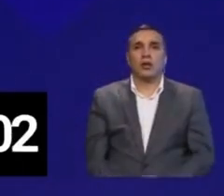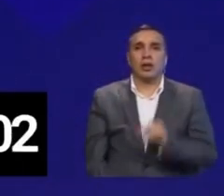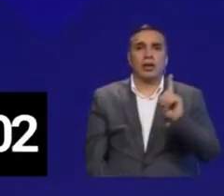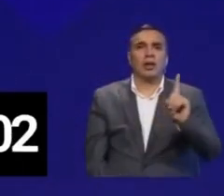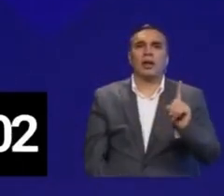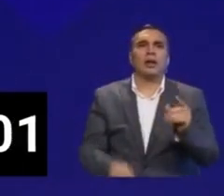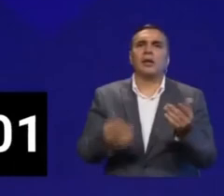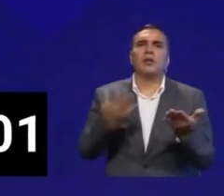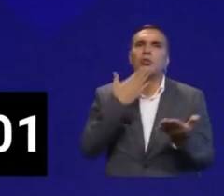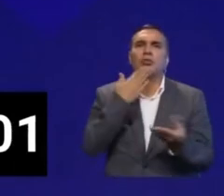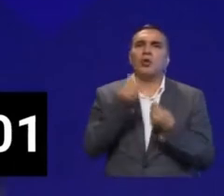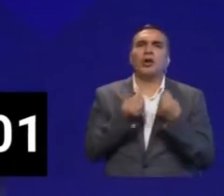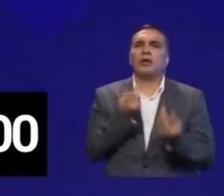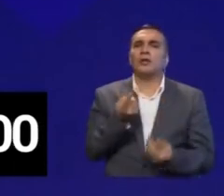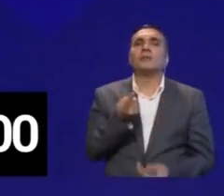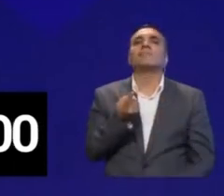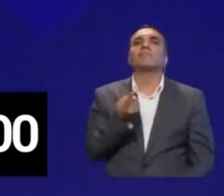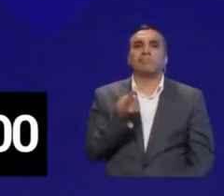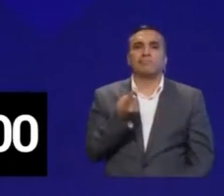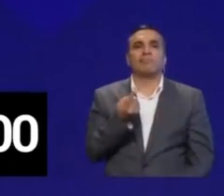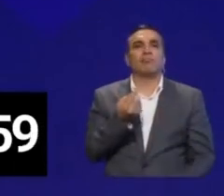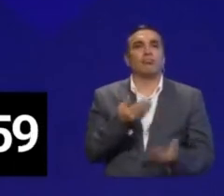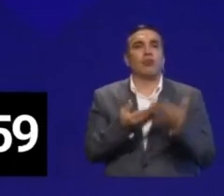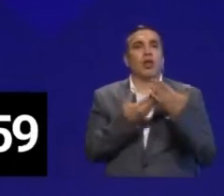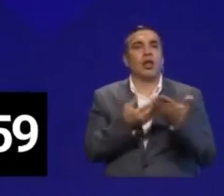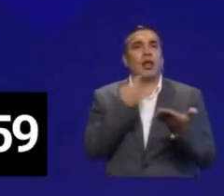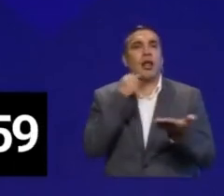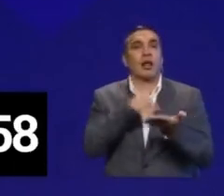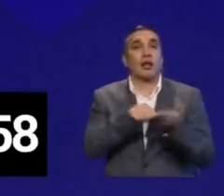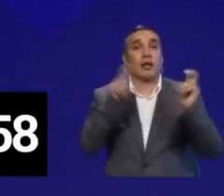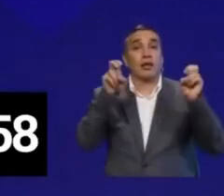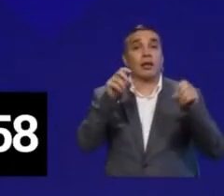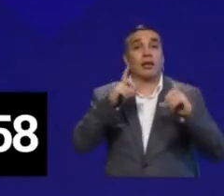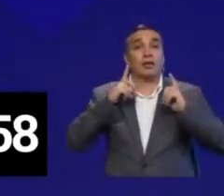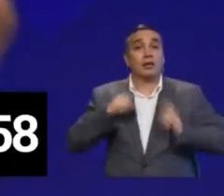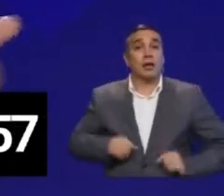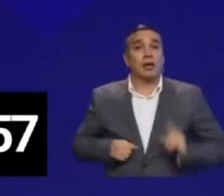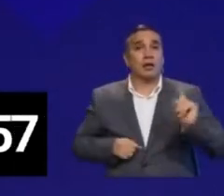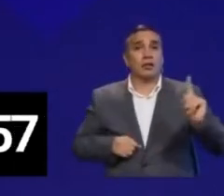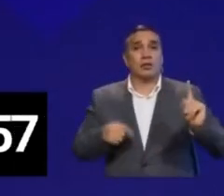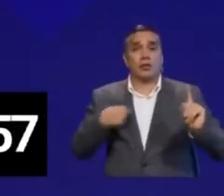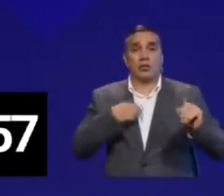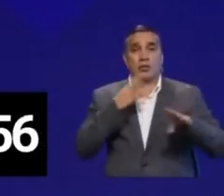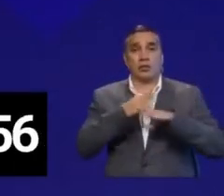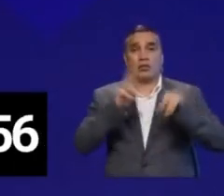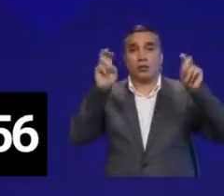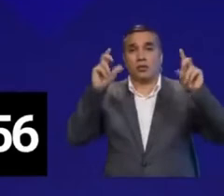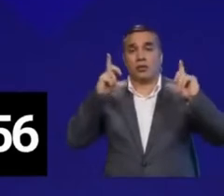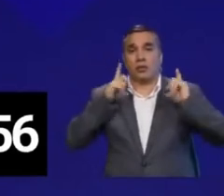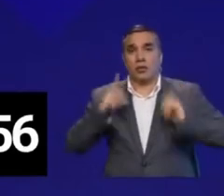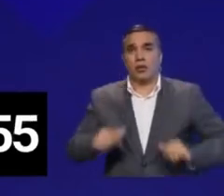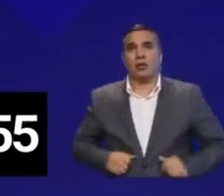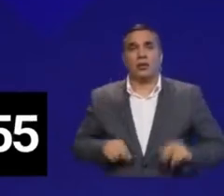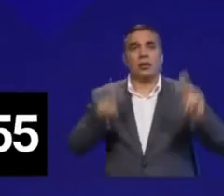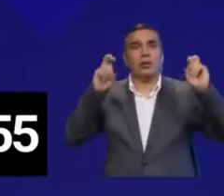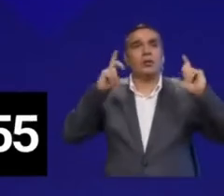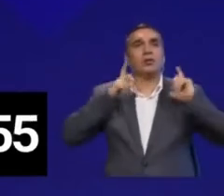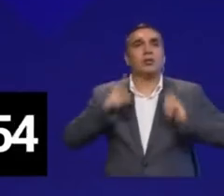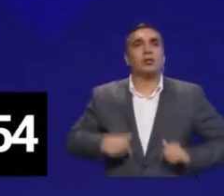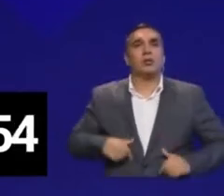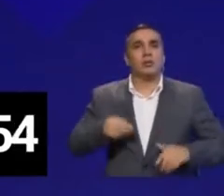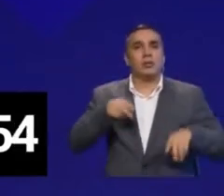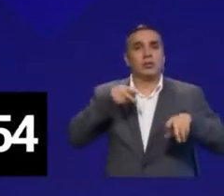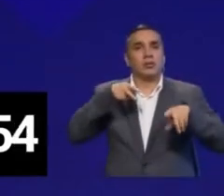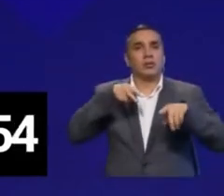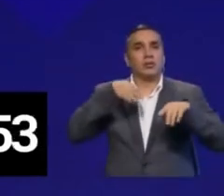que ejecutarse a través de modelos. Por ejemplo, en el caso de la salud, que voy a referirme a la salud, en el caso de la salud, entren a